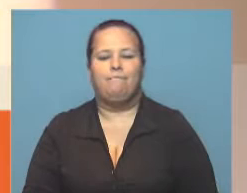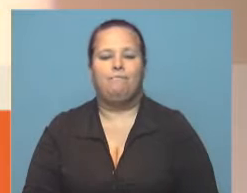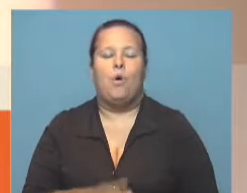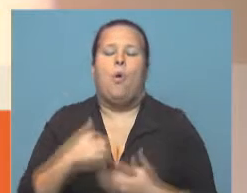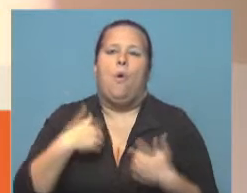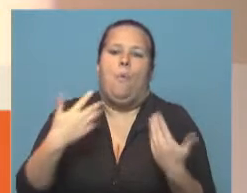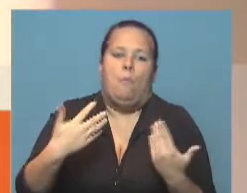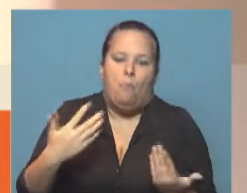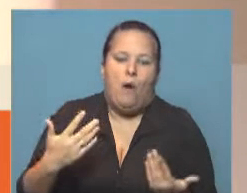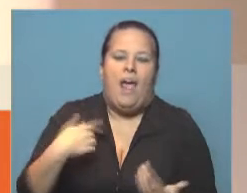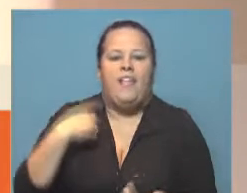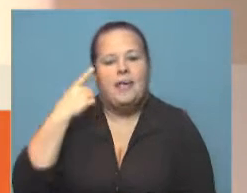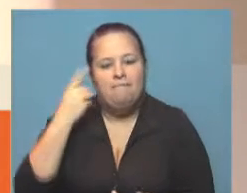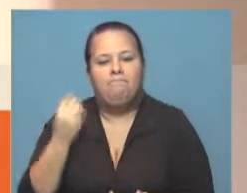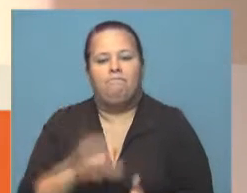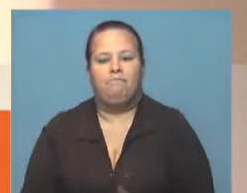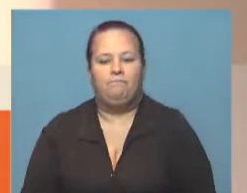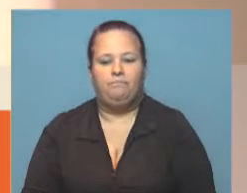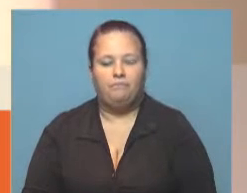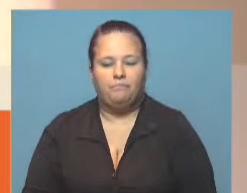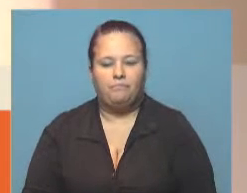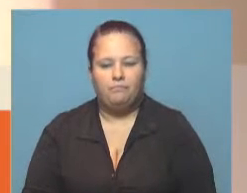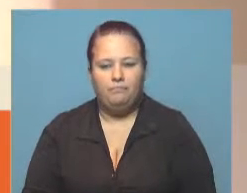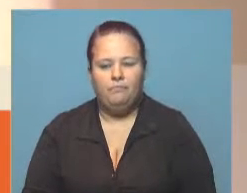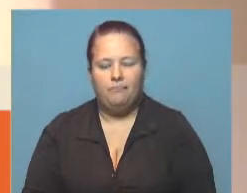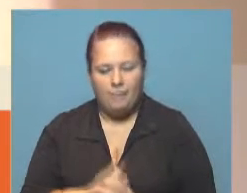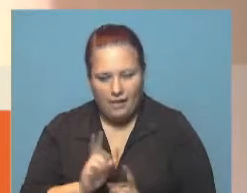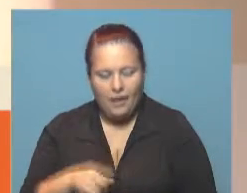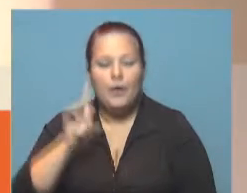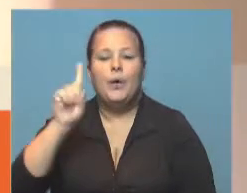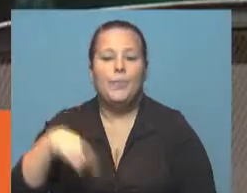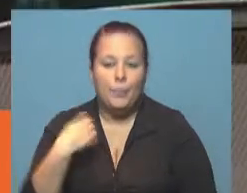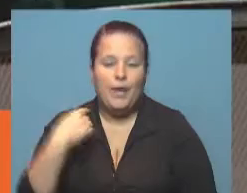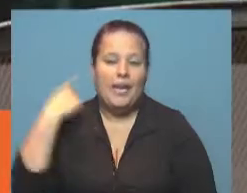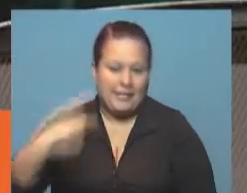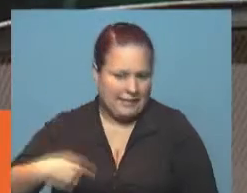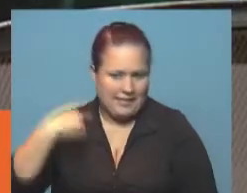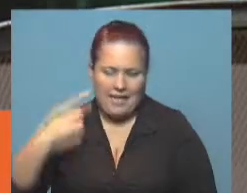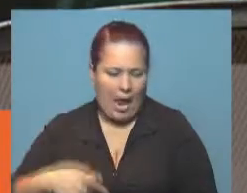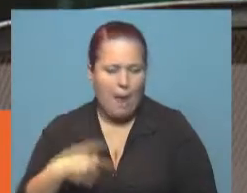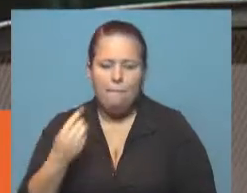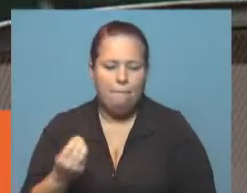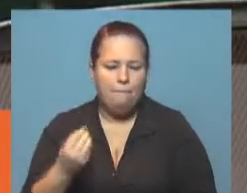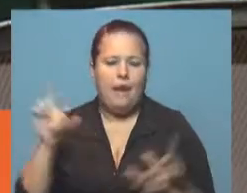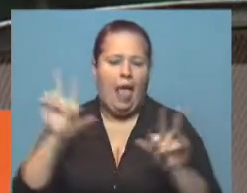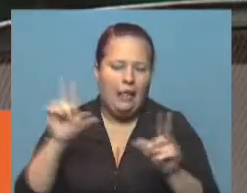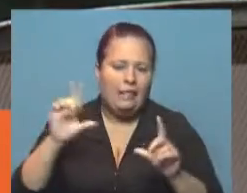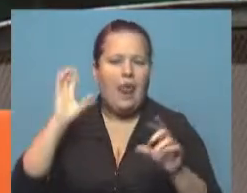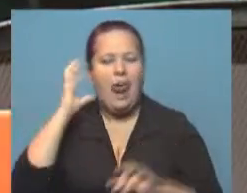uno puede decir que, y esto aparece periódicamente en los